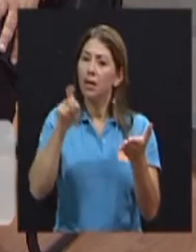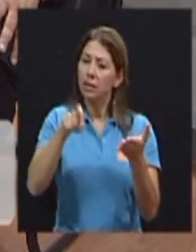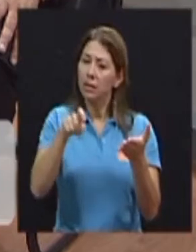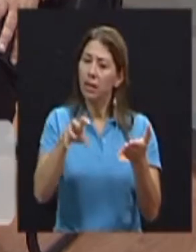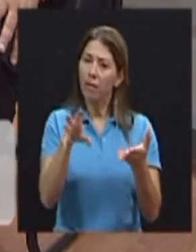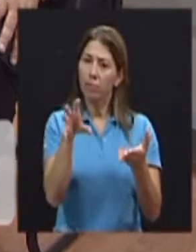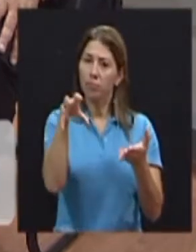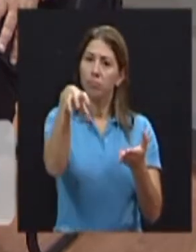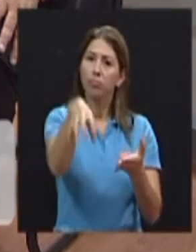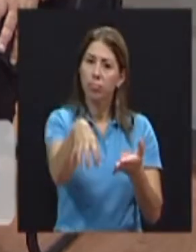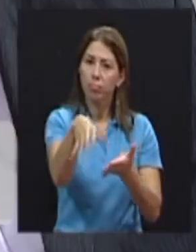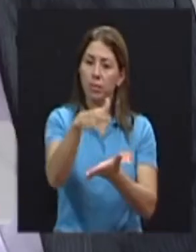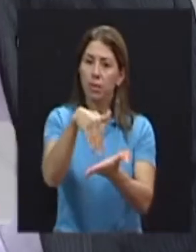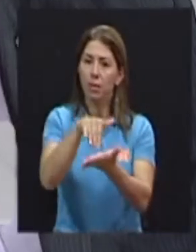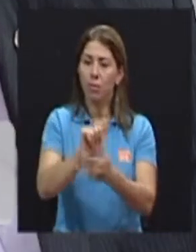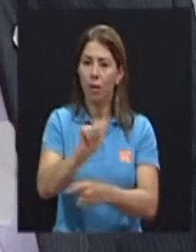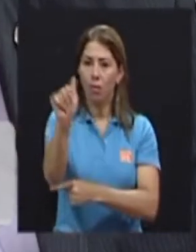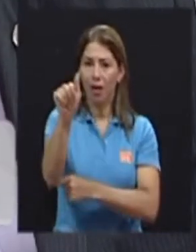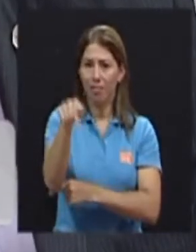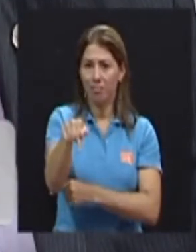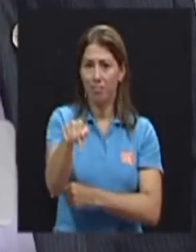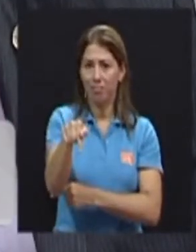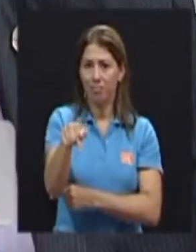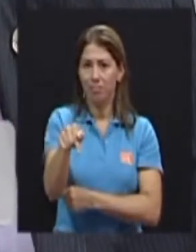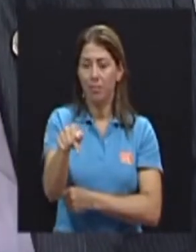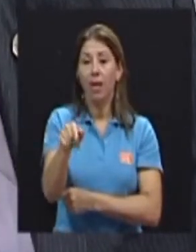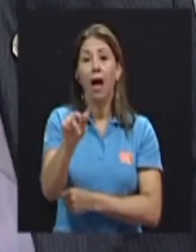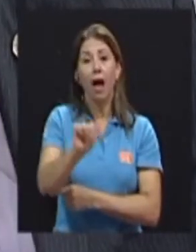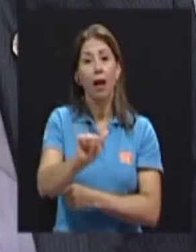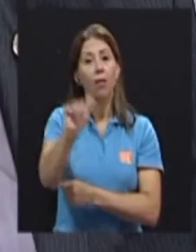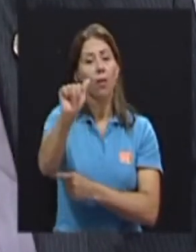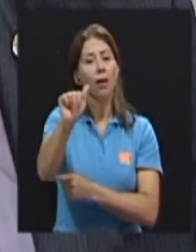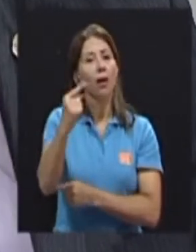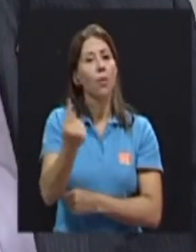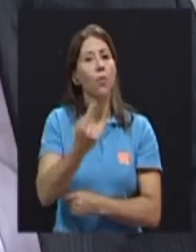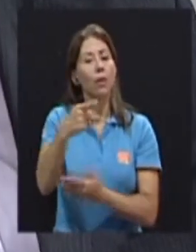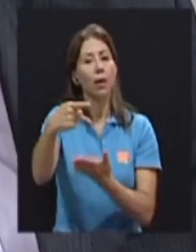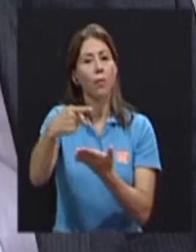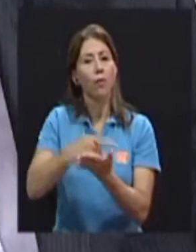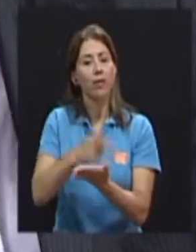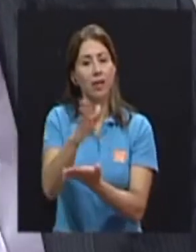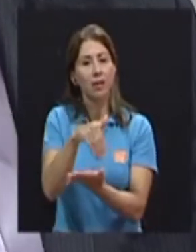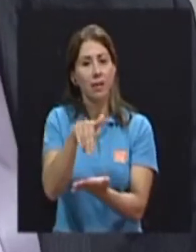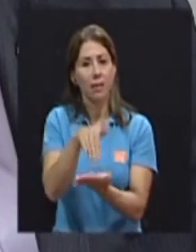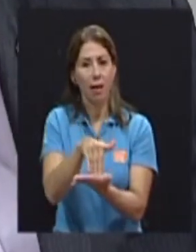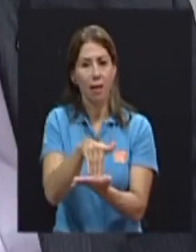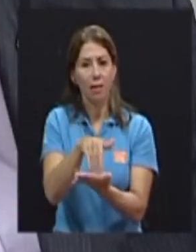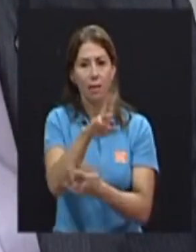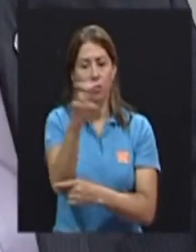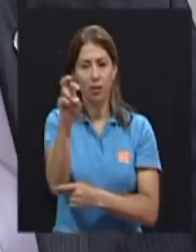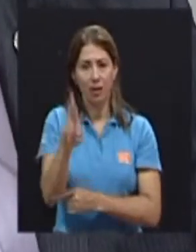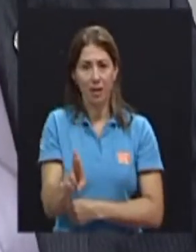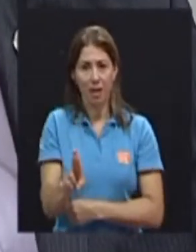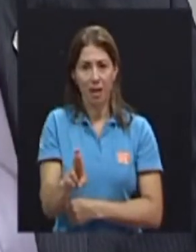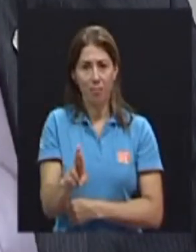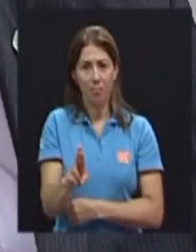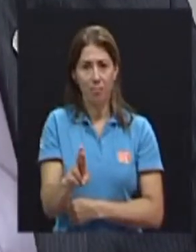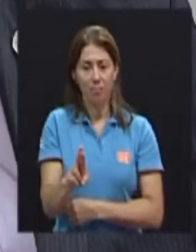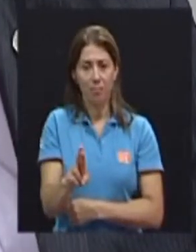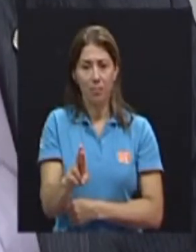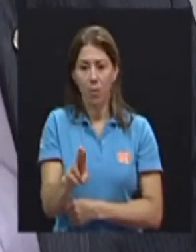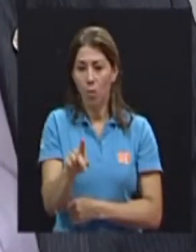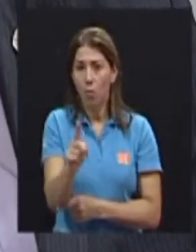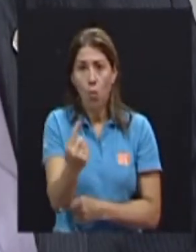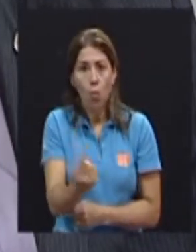el Cantón Central de Alajuela. Es la única de las provincias centrales de Costa Rica, la única de las provincias del Valle Central que no